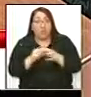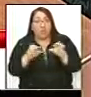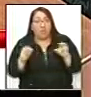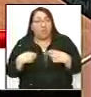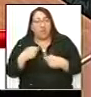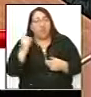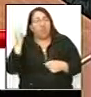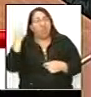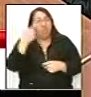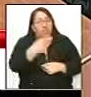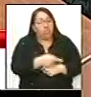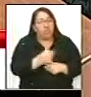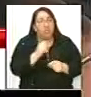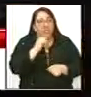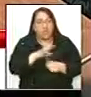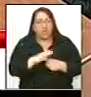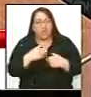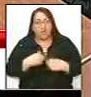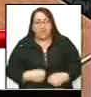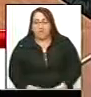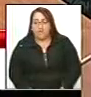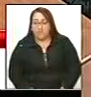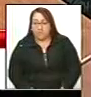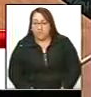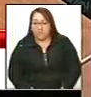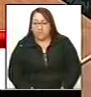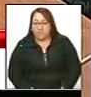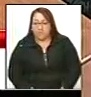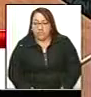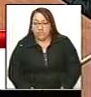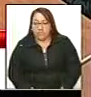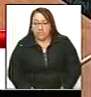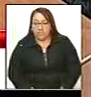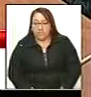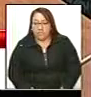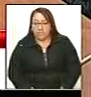que trasladarse, ¿no? Es un compromiso que tiene la institución.